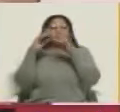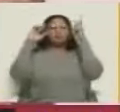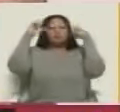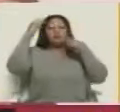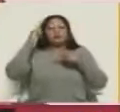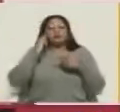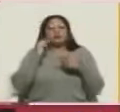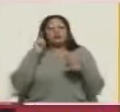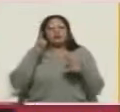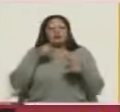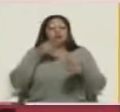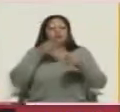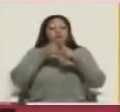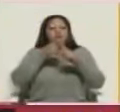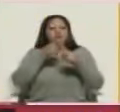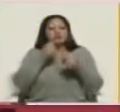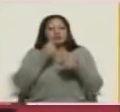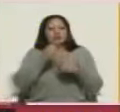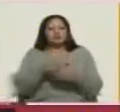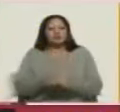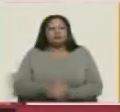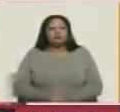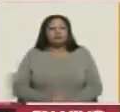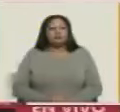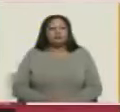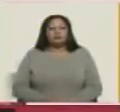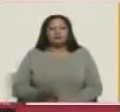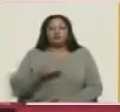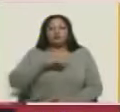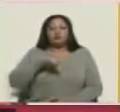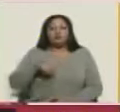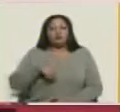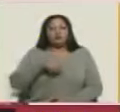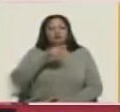deben determinar nuestro candidato,